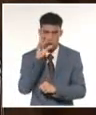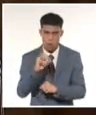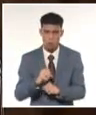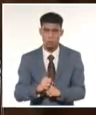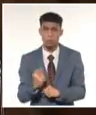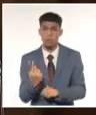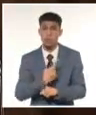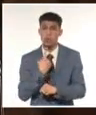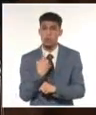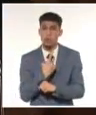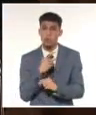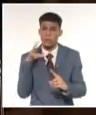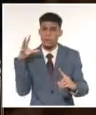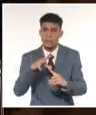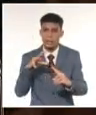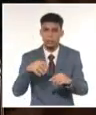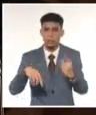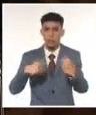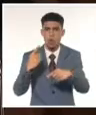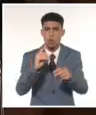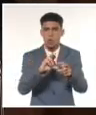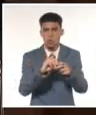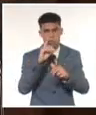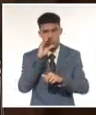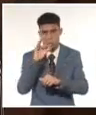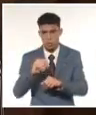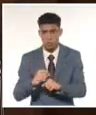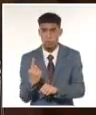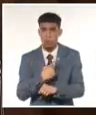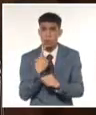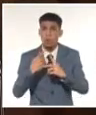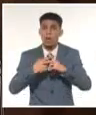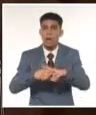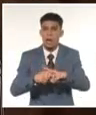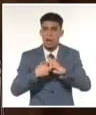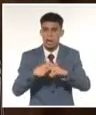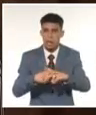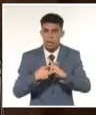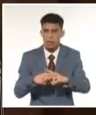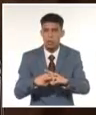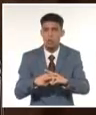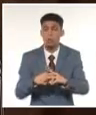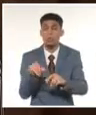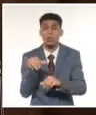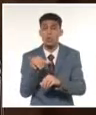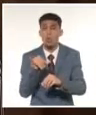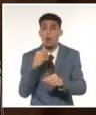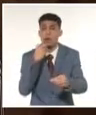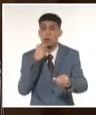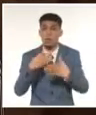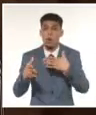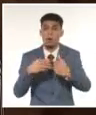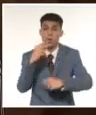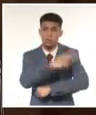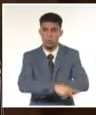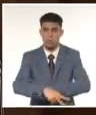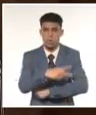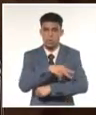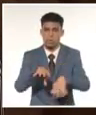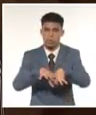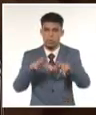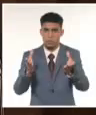contra nadie. Aquí estamos estableciendo normas de actuación como mismo se establecen en cualquier parte del mundo.